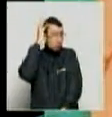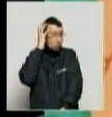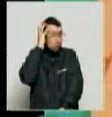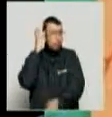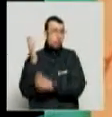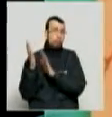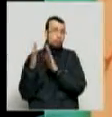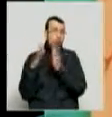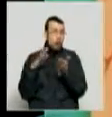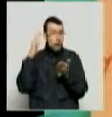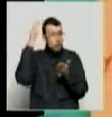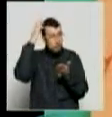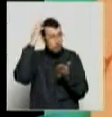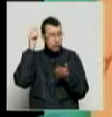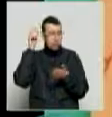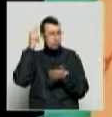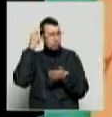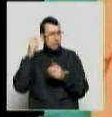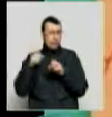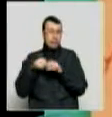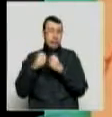y la persona queda con un daño cerebral.